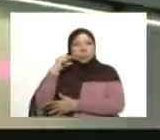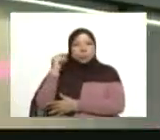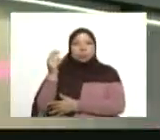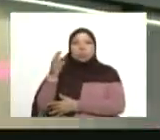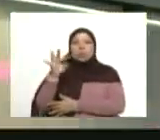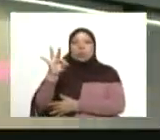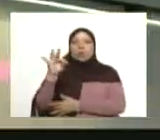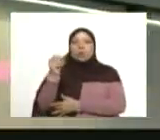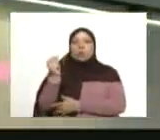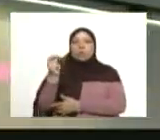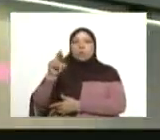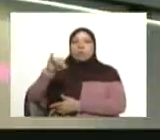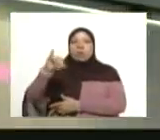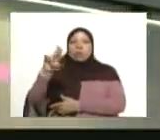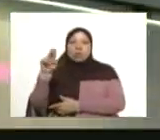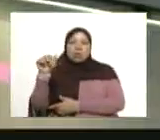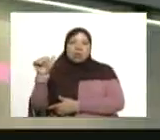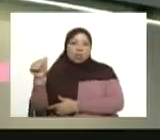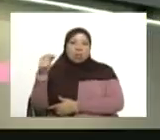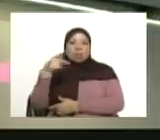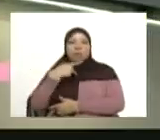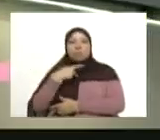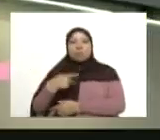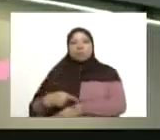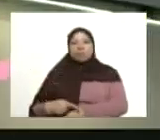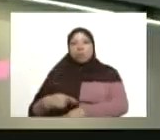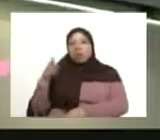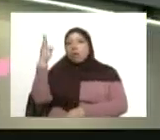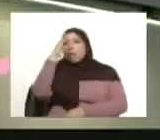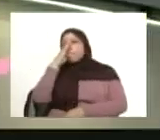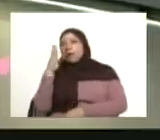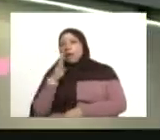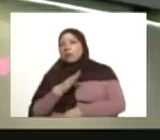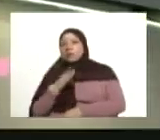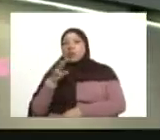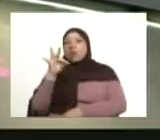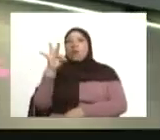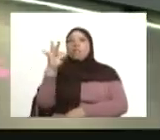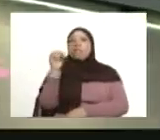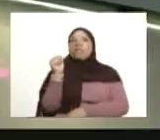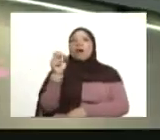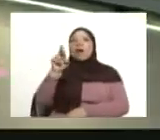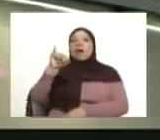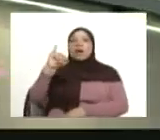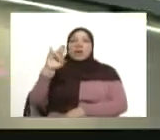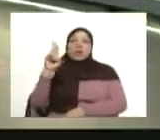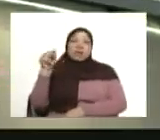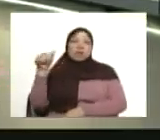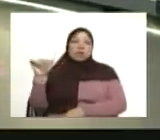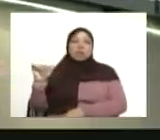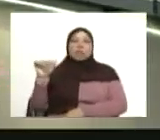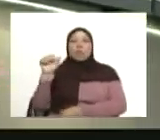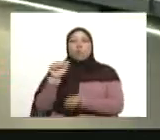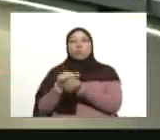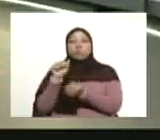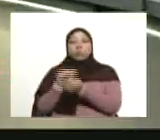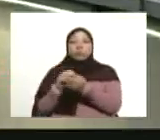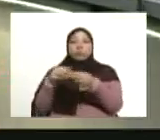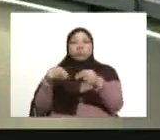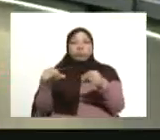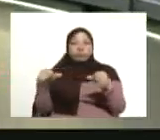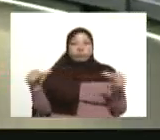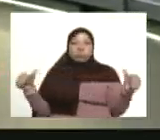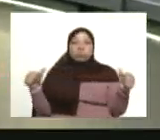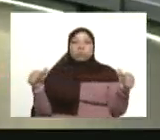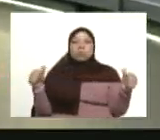dice por allá en idioma portugués, pues, también adoptamos fariña. Eso. Fariña. Fariña, que es el mañoco, que es el huir,